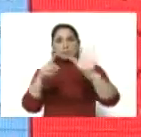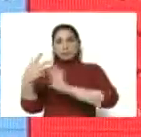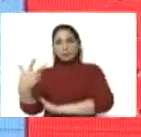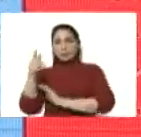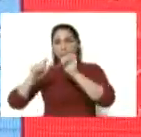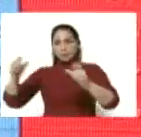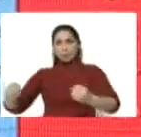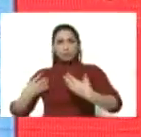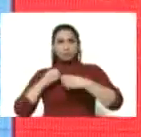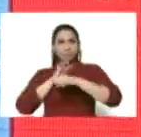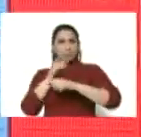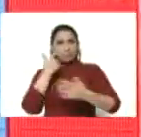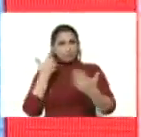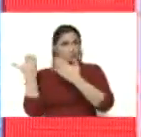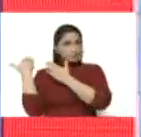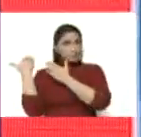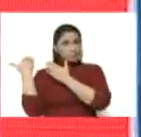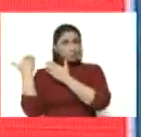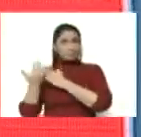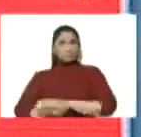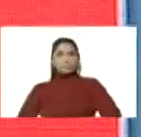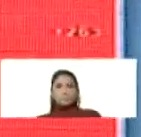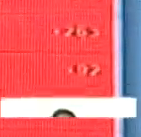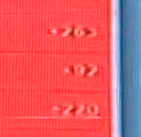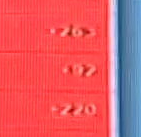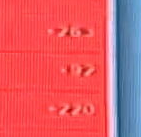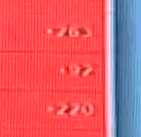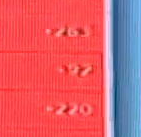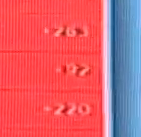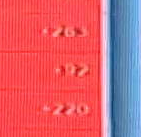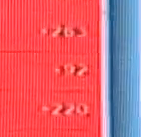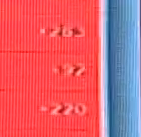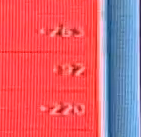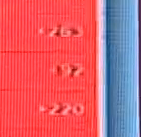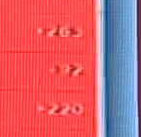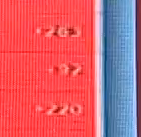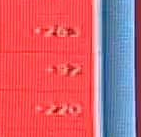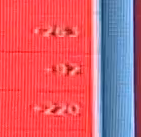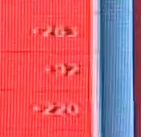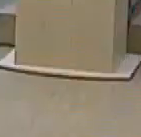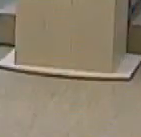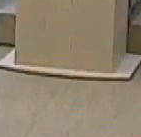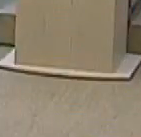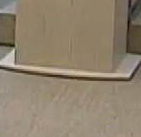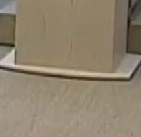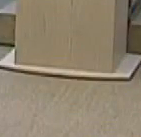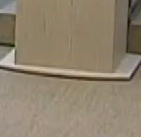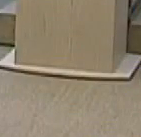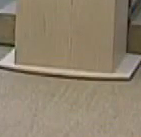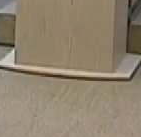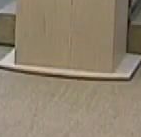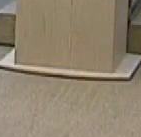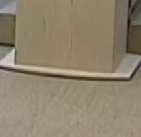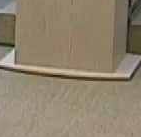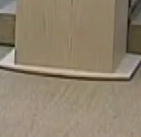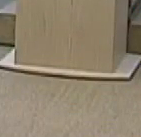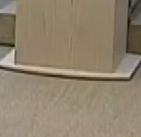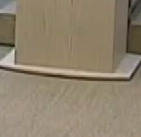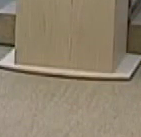1.381.963 casos, como ustedes están apreciando en la pantalla. El día de hoy ya Estados Unidos ha registrado